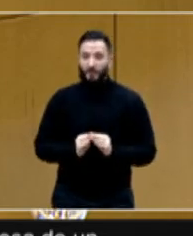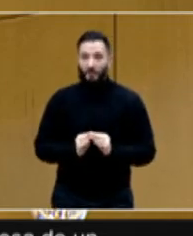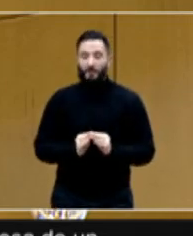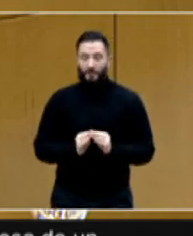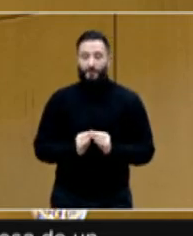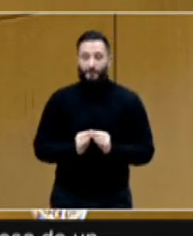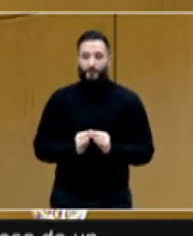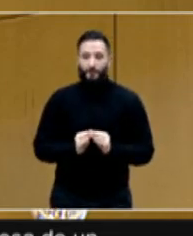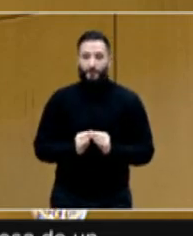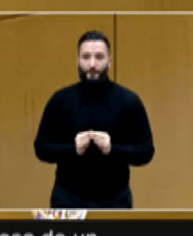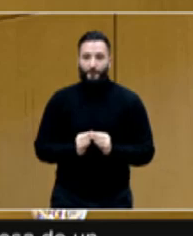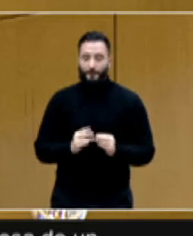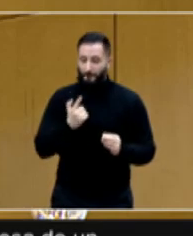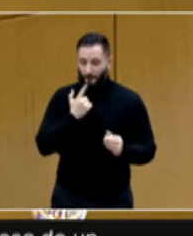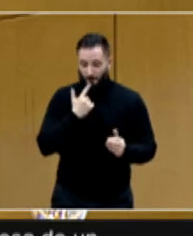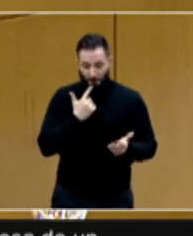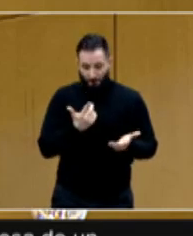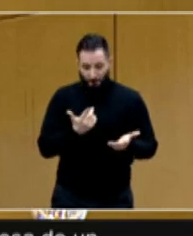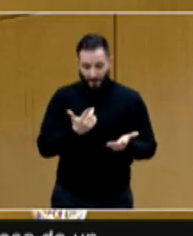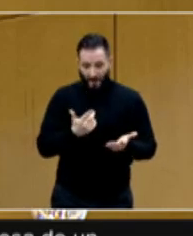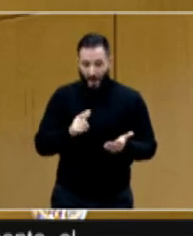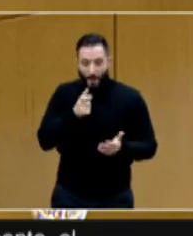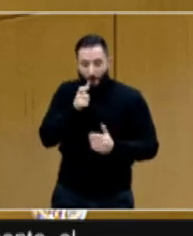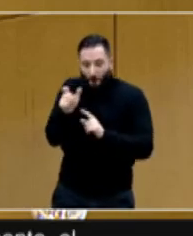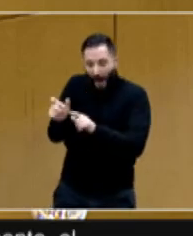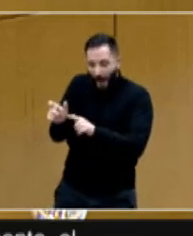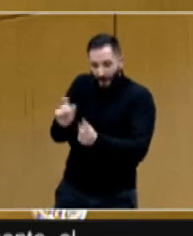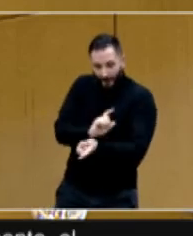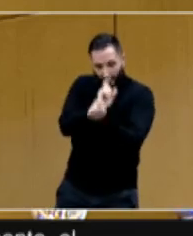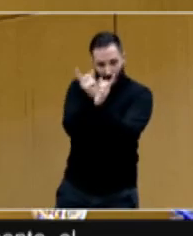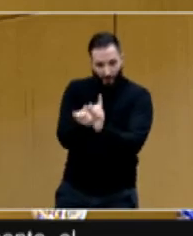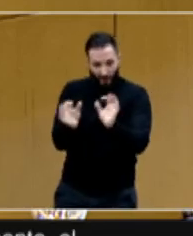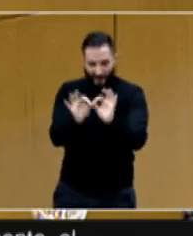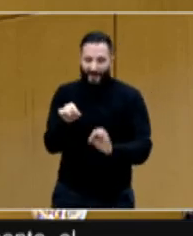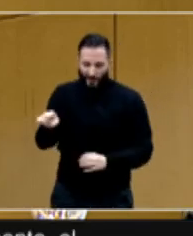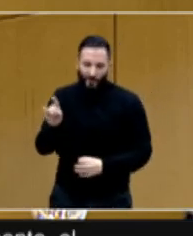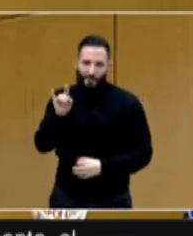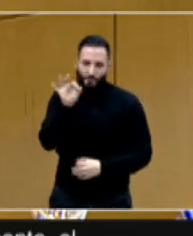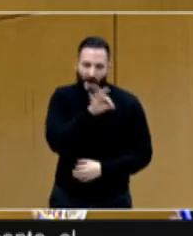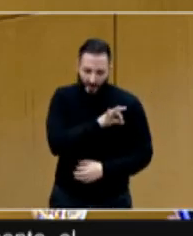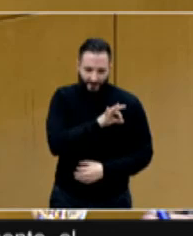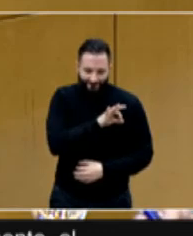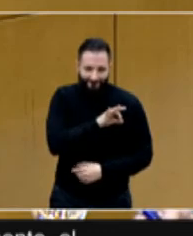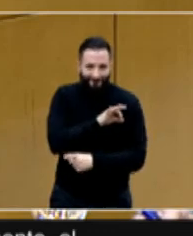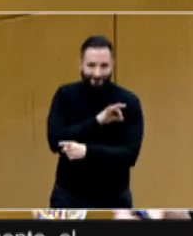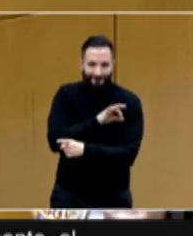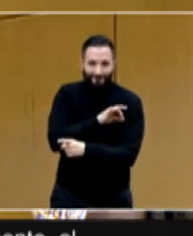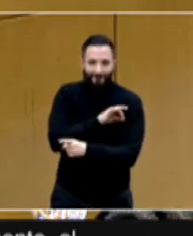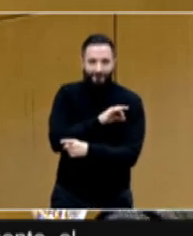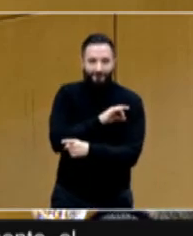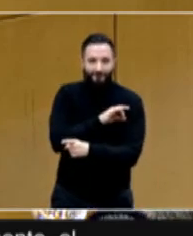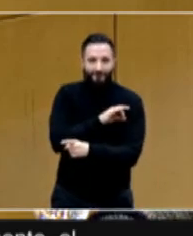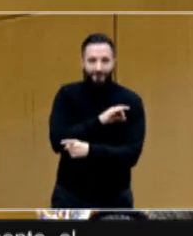que no hablamos de una cambio terminológico y es un enorme error que algunas veces interprete como tal y que la aplicación en